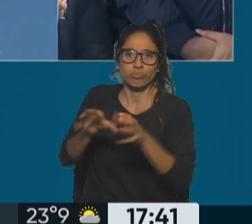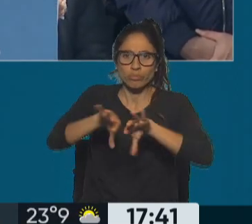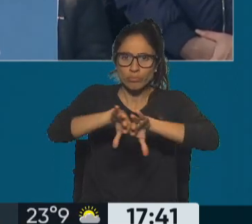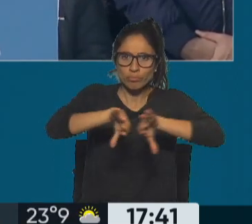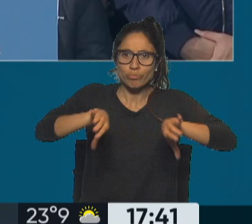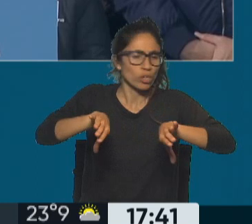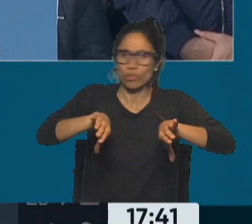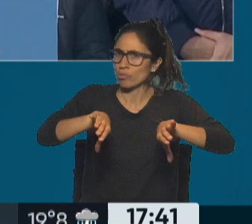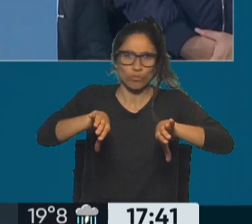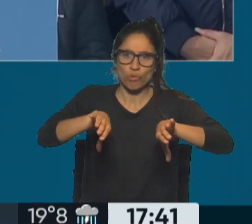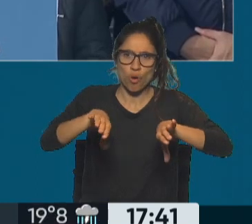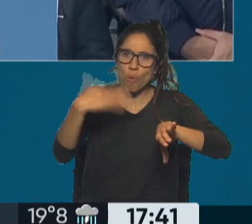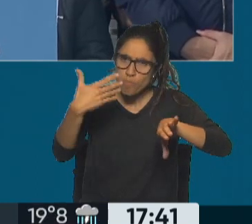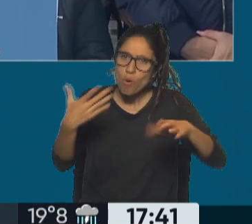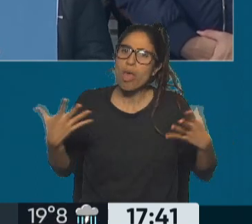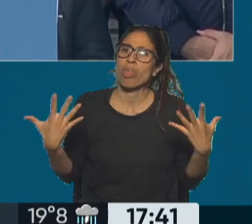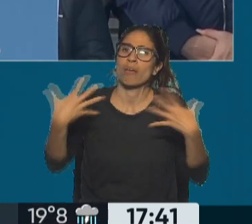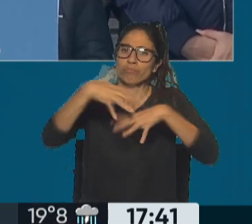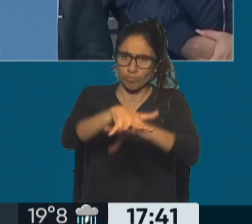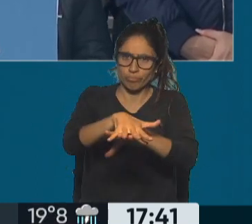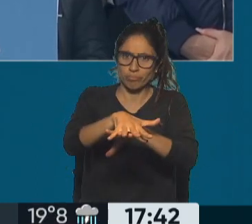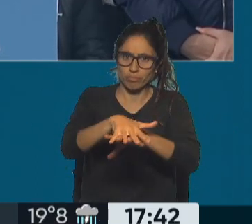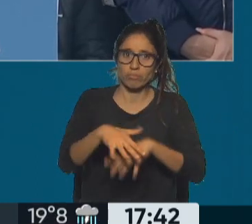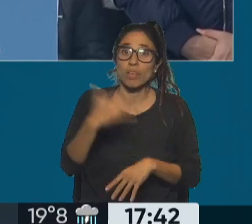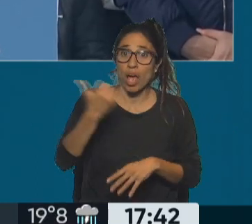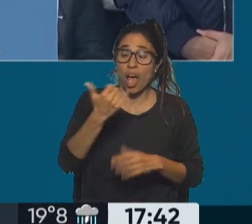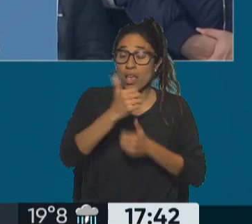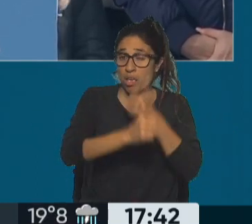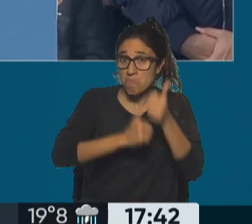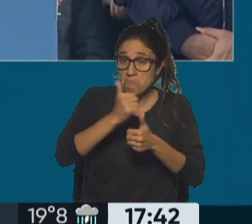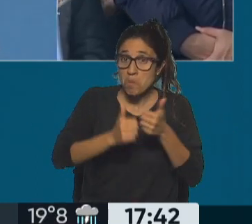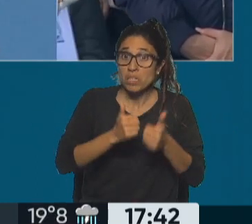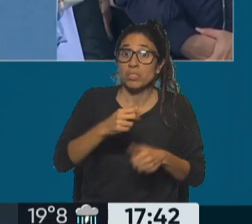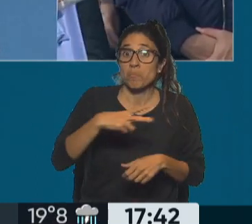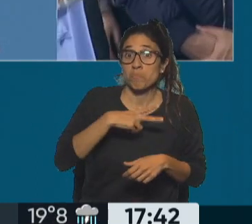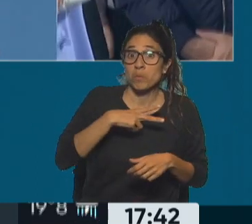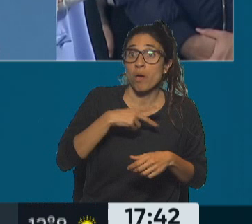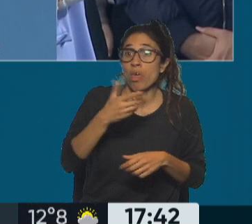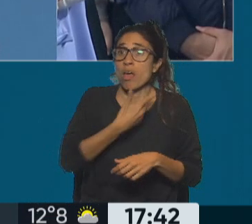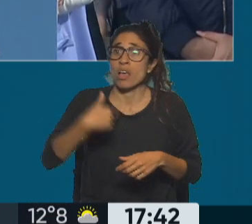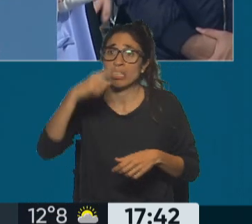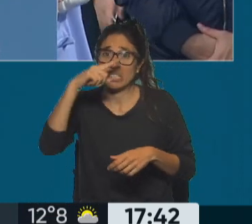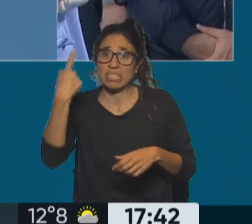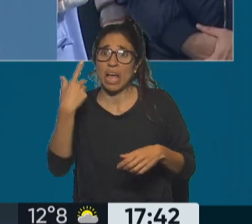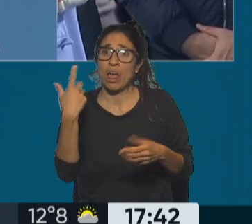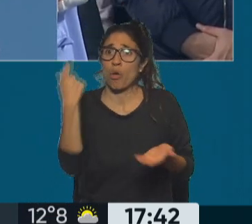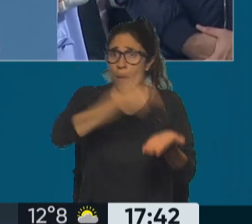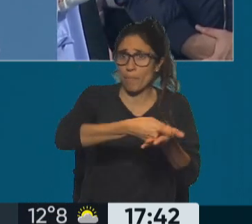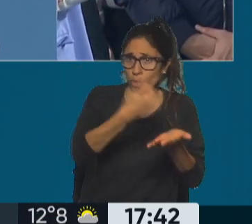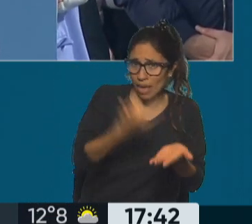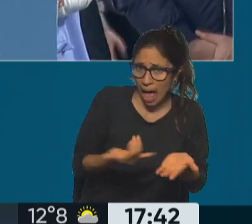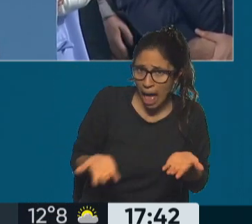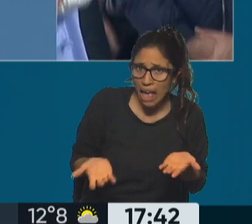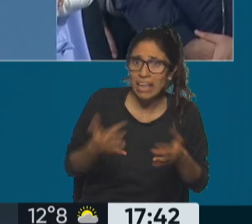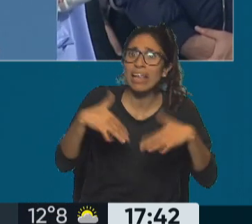tiene el 51%, pero después el resto es justamente con participantes privados, del sector privado. Bueno, eso me parece que también